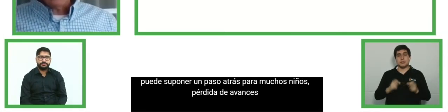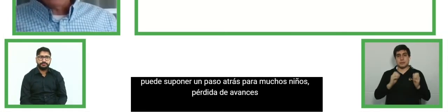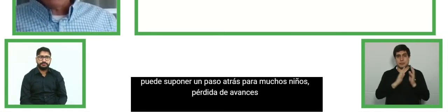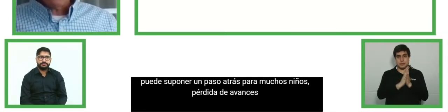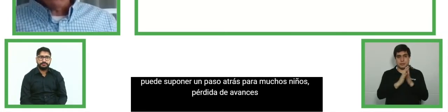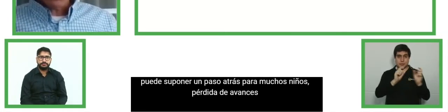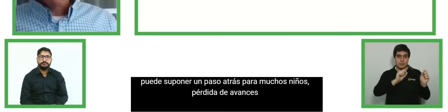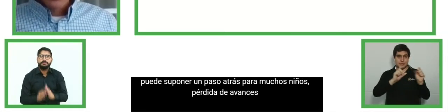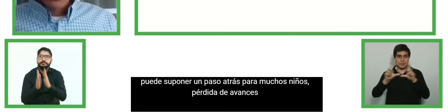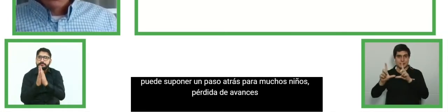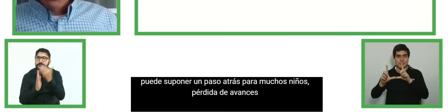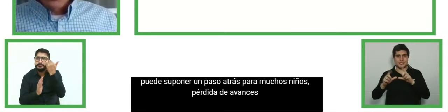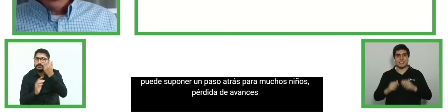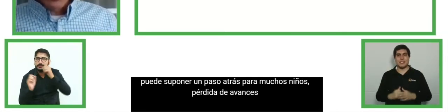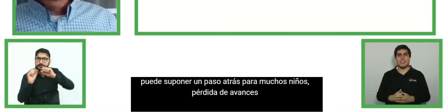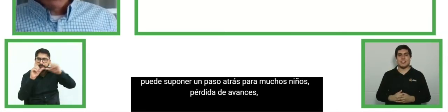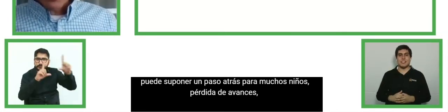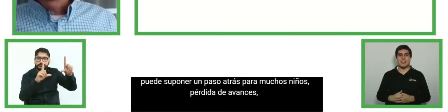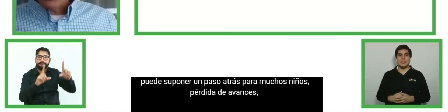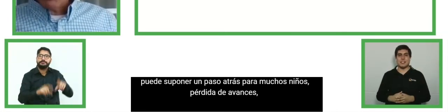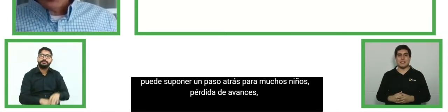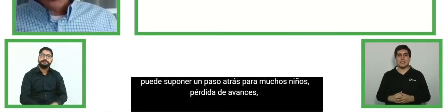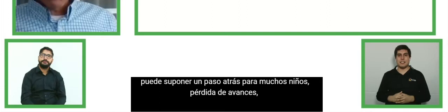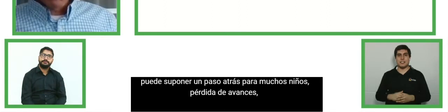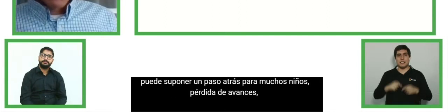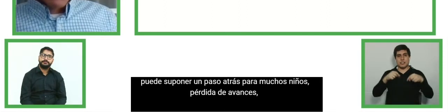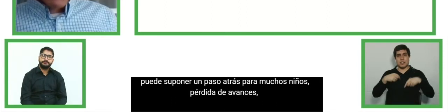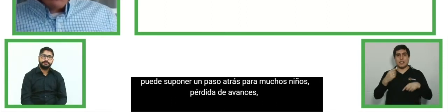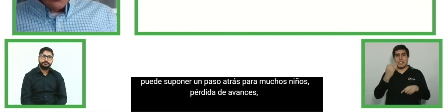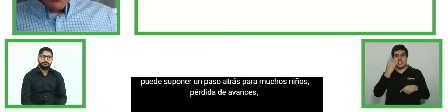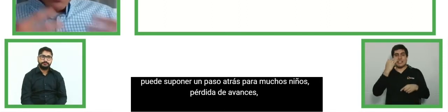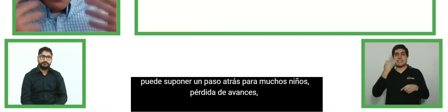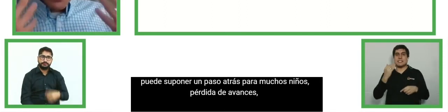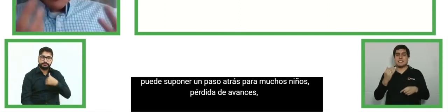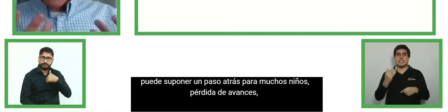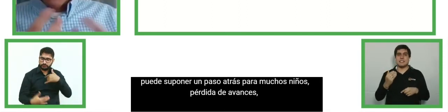siguiente transparencia, por favor, y aquí voy terminando.